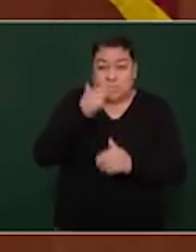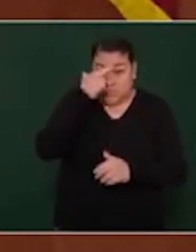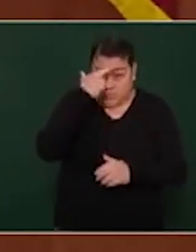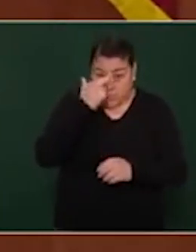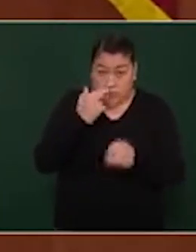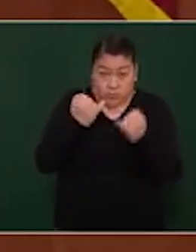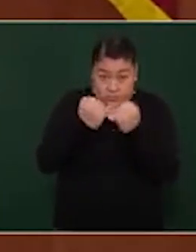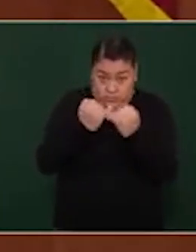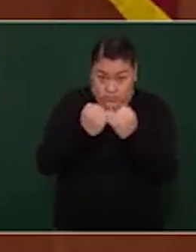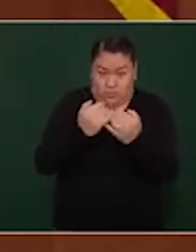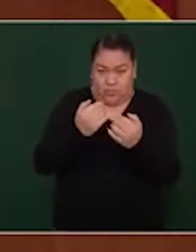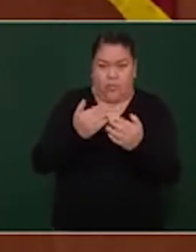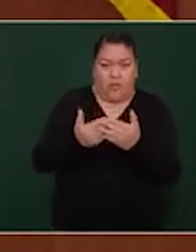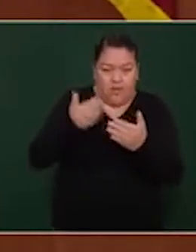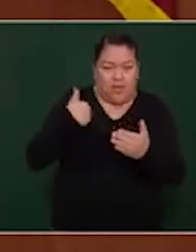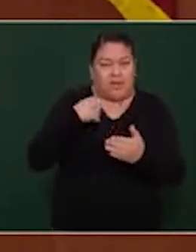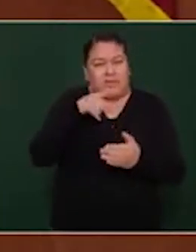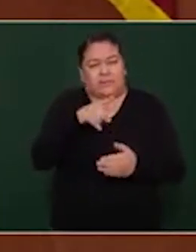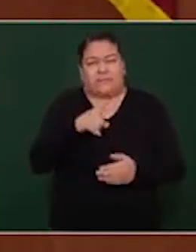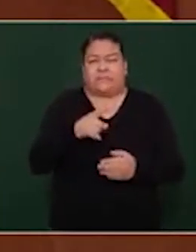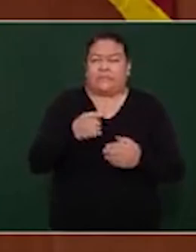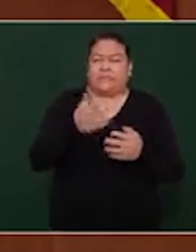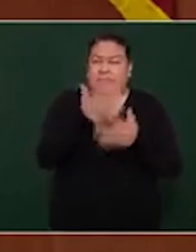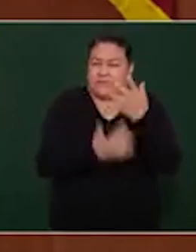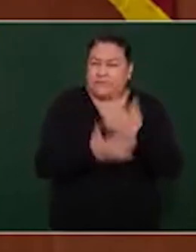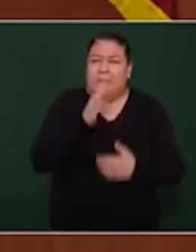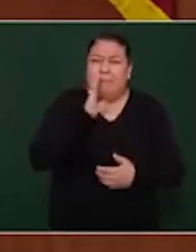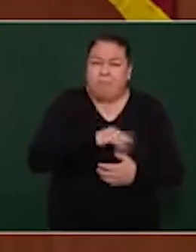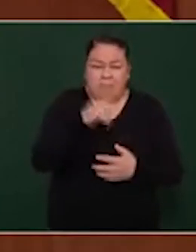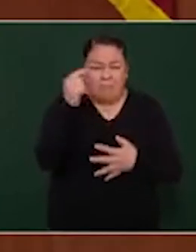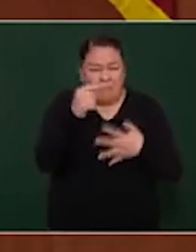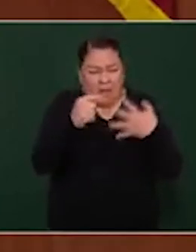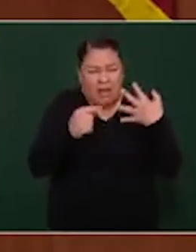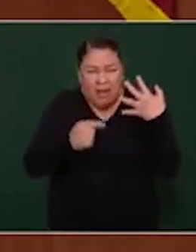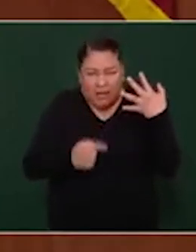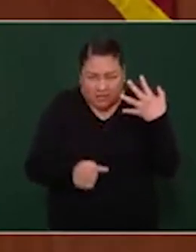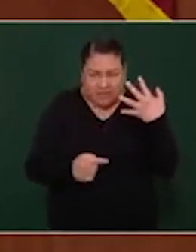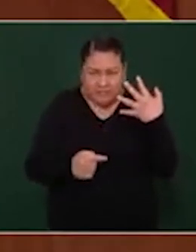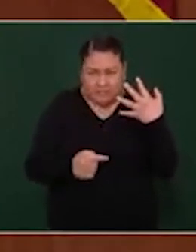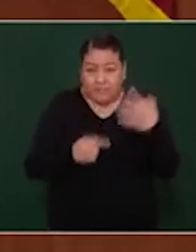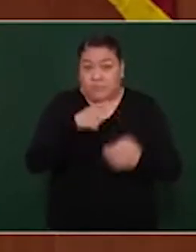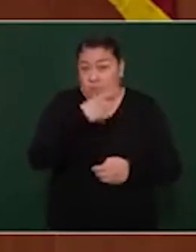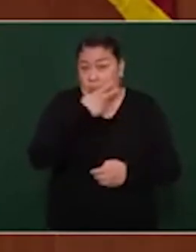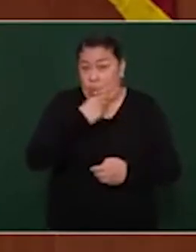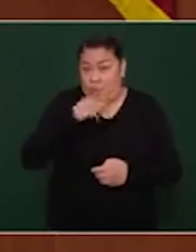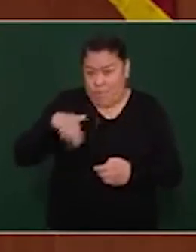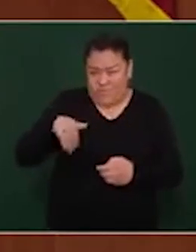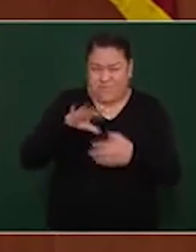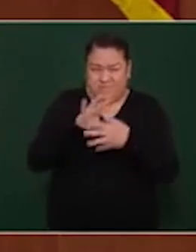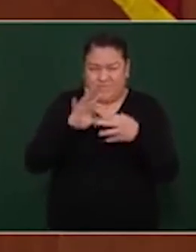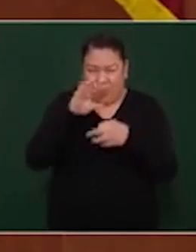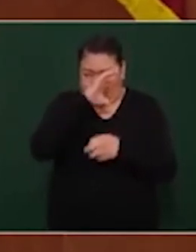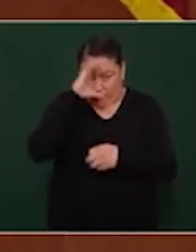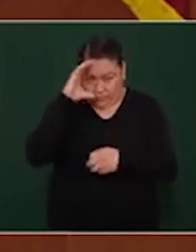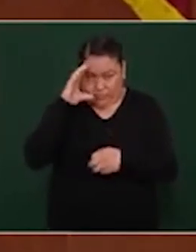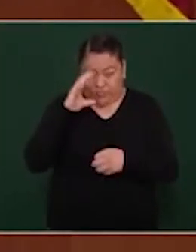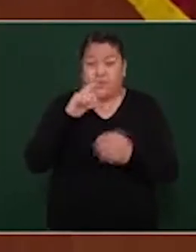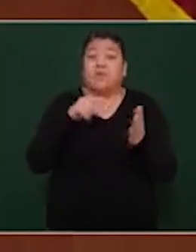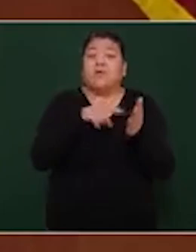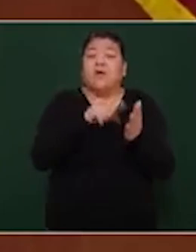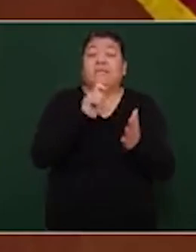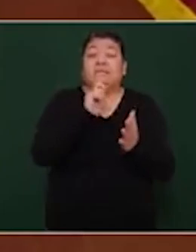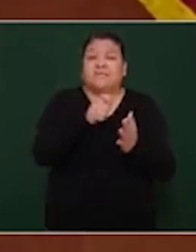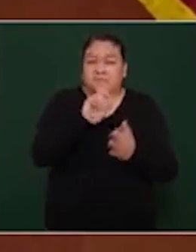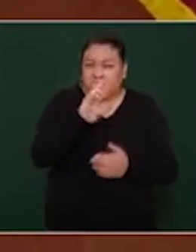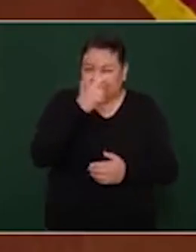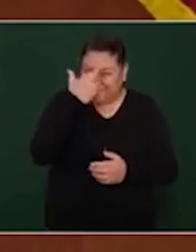que además de todos los eventos criminales en los cuales estuvo involucrado este sujeto, él fue quien